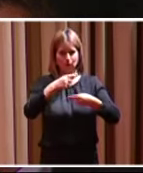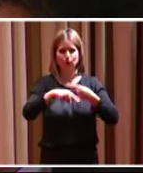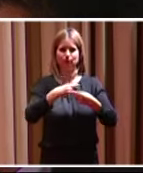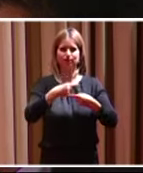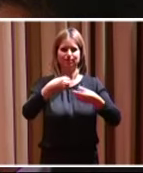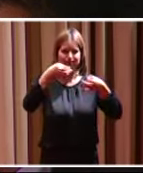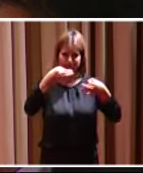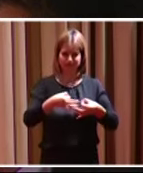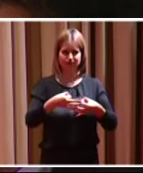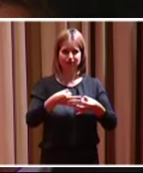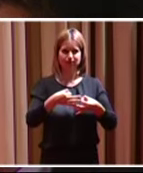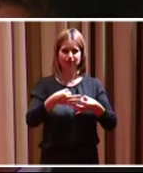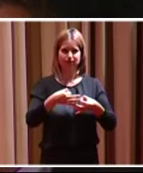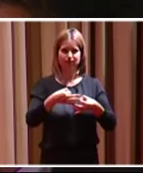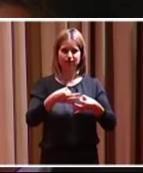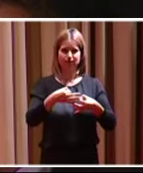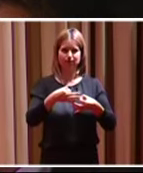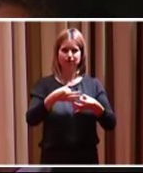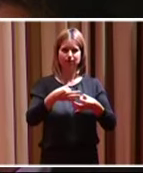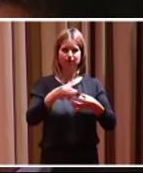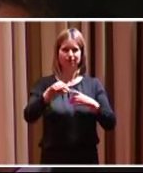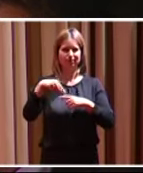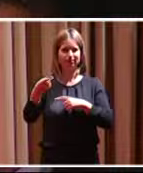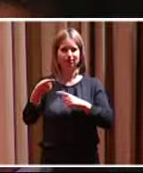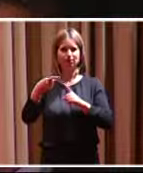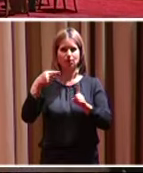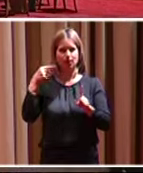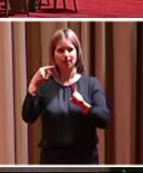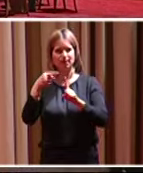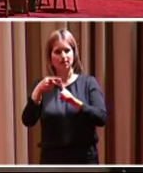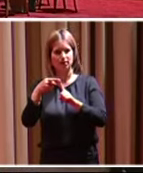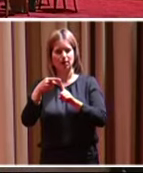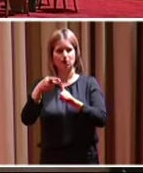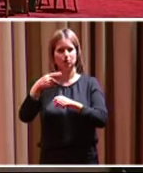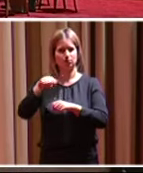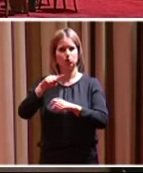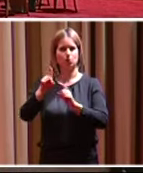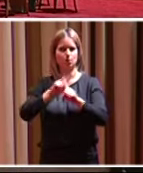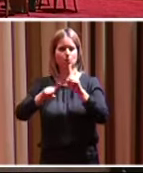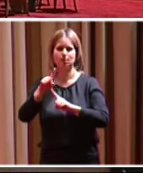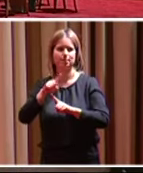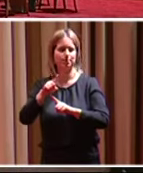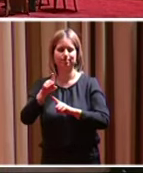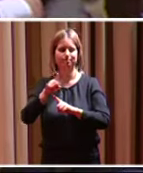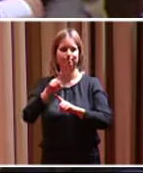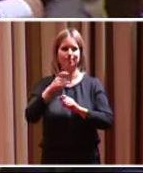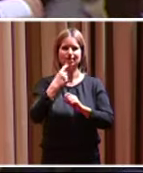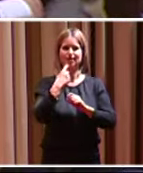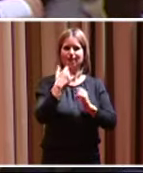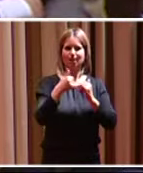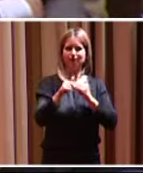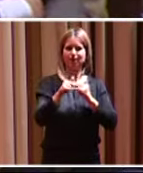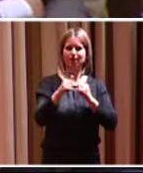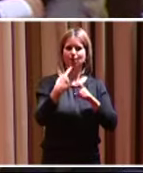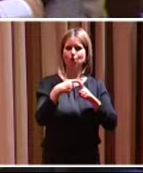firmeza se sobreponen a los desafíos y nos enseñan que la grandeza